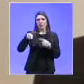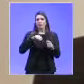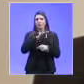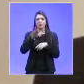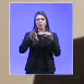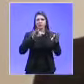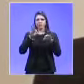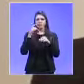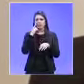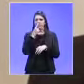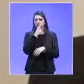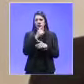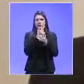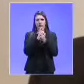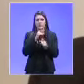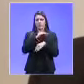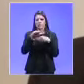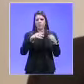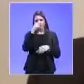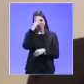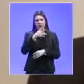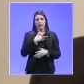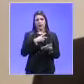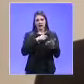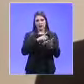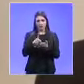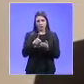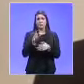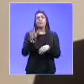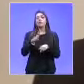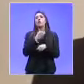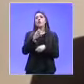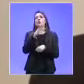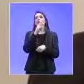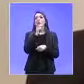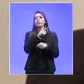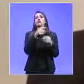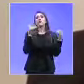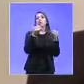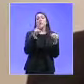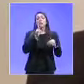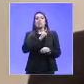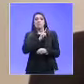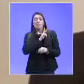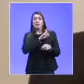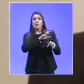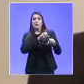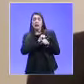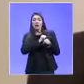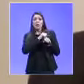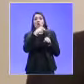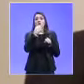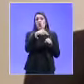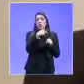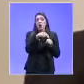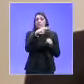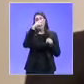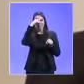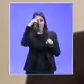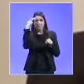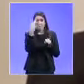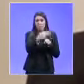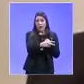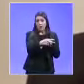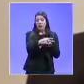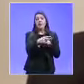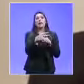una cuestión que nos corresponde a todos los mexicanos. Y en ese sentido, no puede alegarse propiedad respecto del nombre México y por